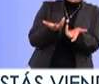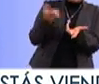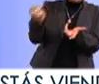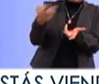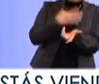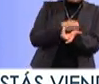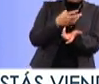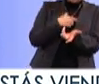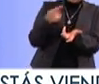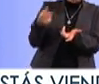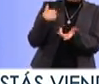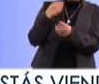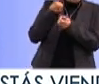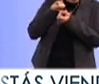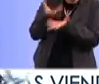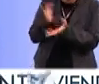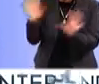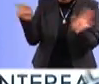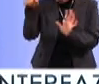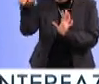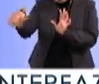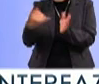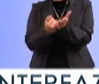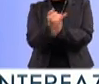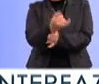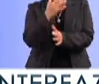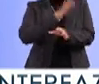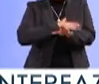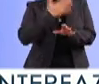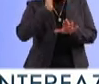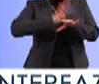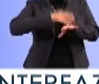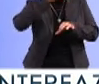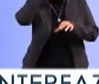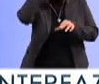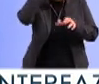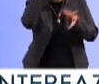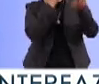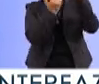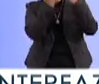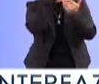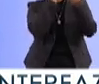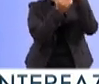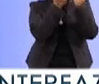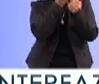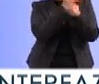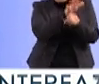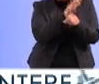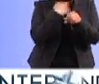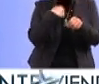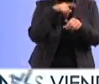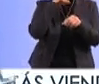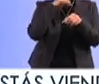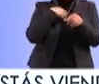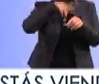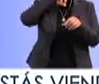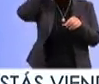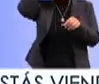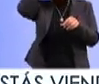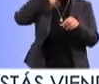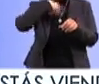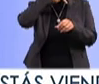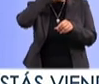que nosotros podamos estarlos acompañando a menor información seguramente que no será así y habrá mucha frustración o se viviera mucha